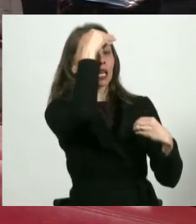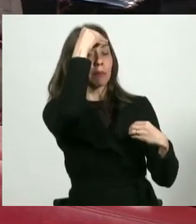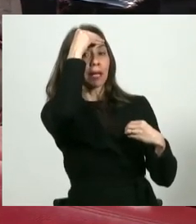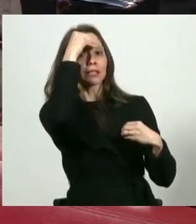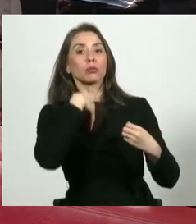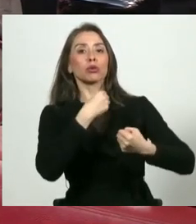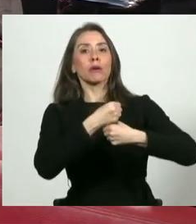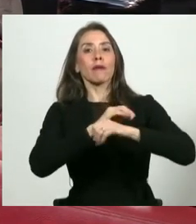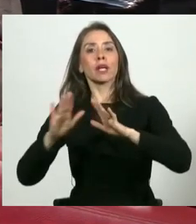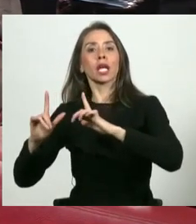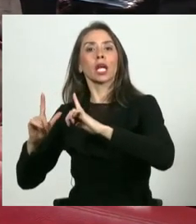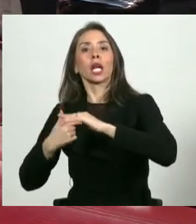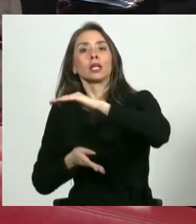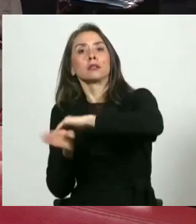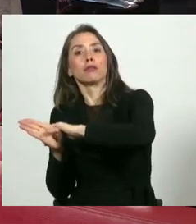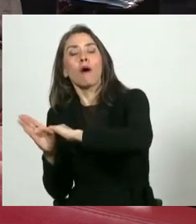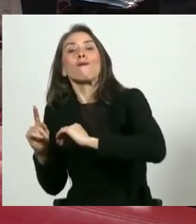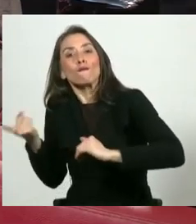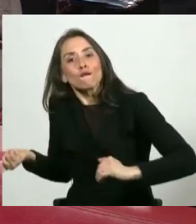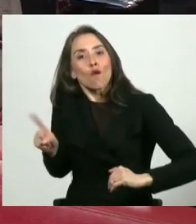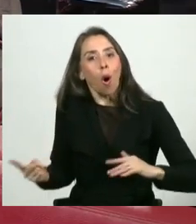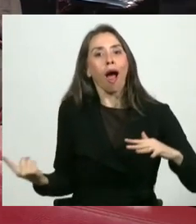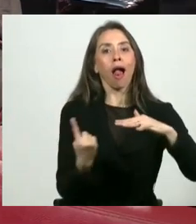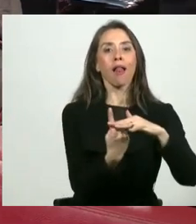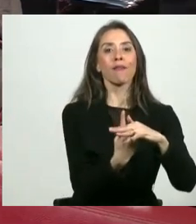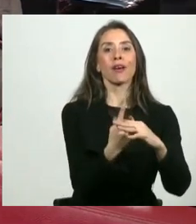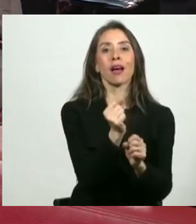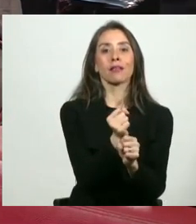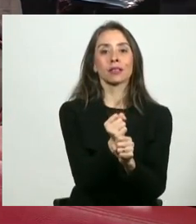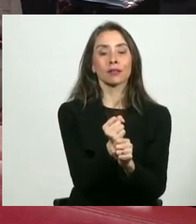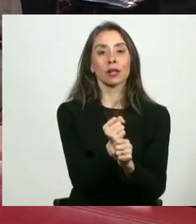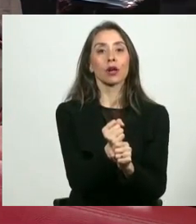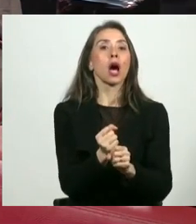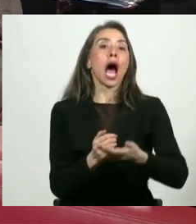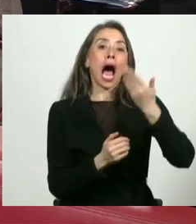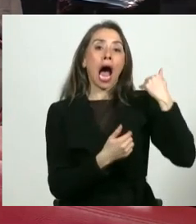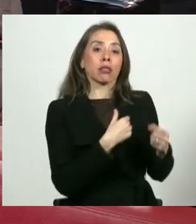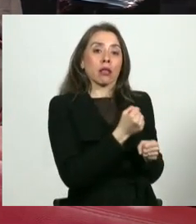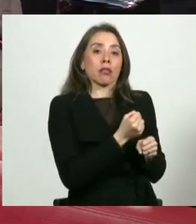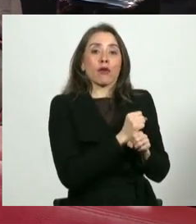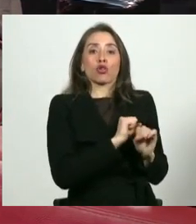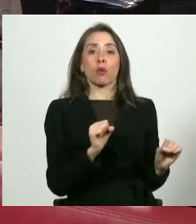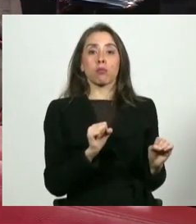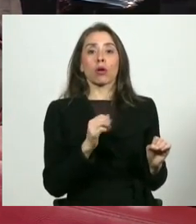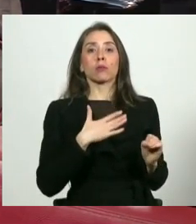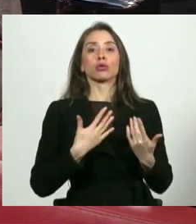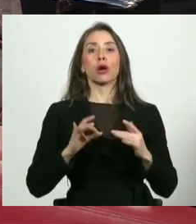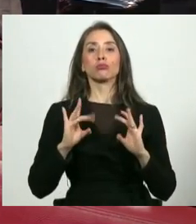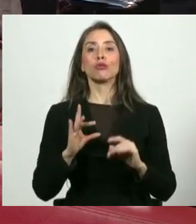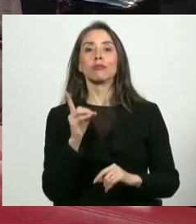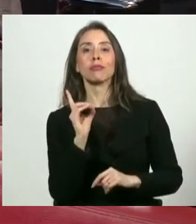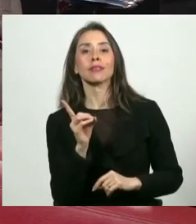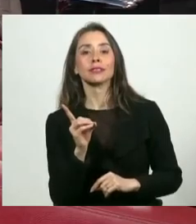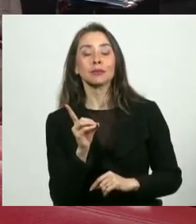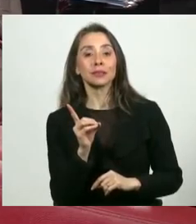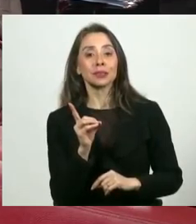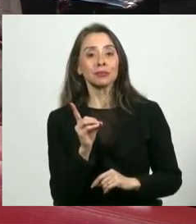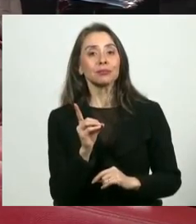mundo laboral, haciendo otra labor que a lo mejor la anterior ya no pueden por su discapacidad?